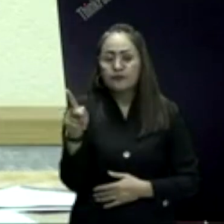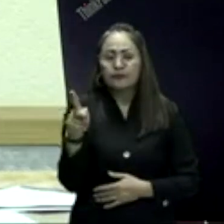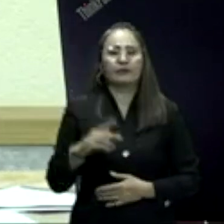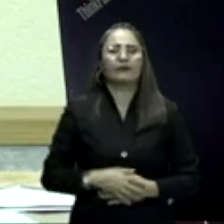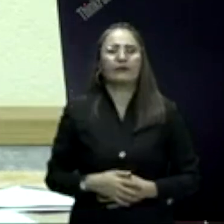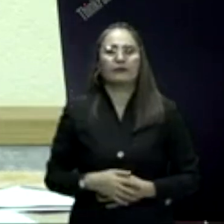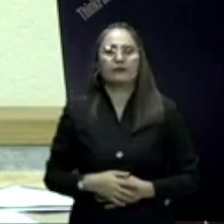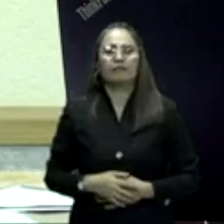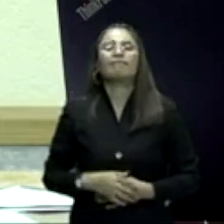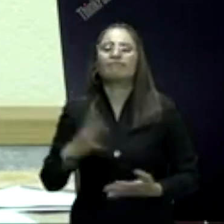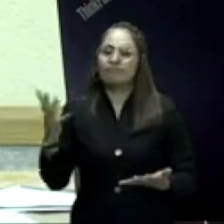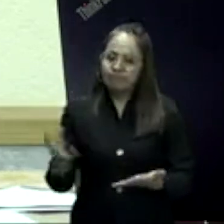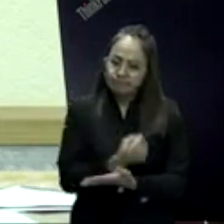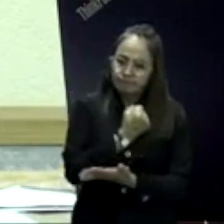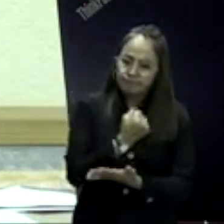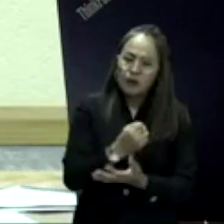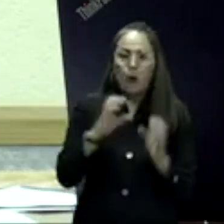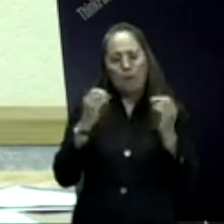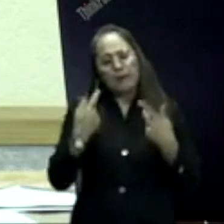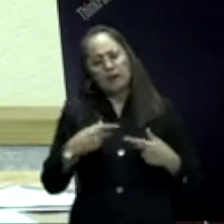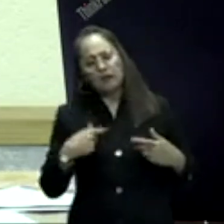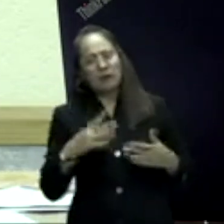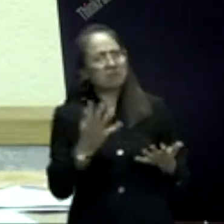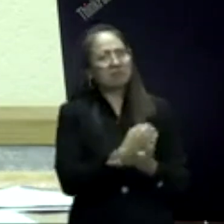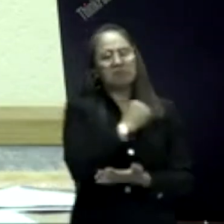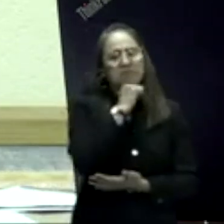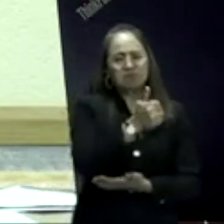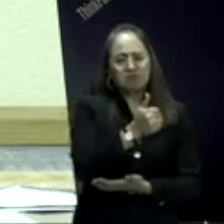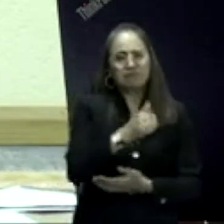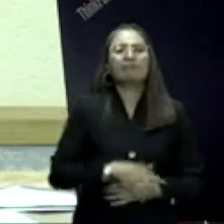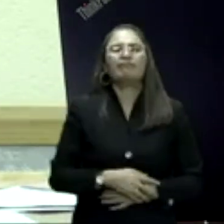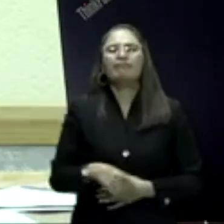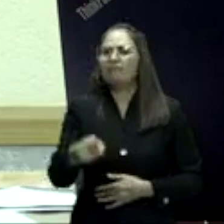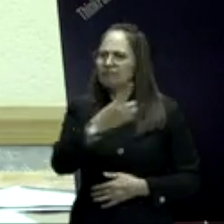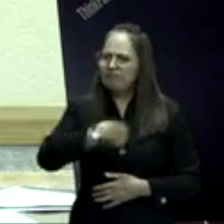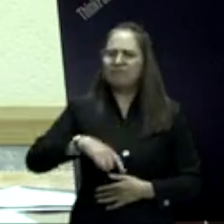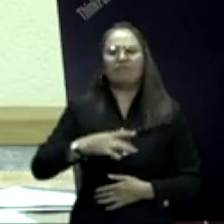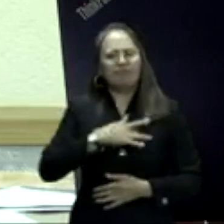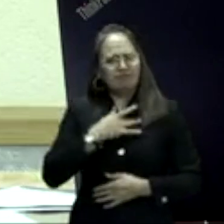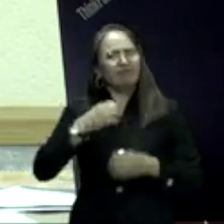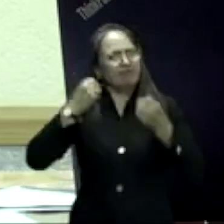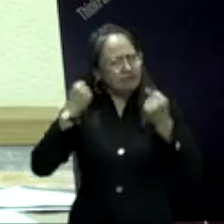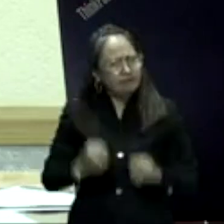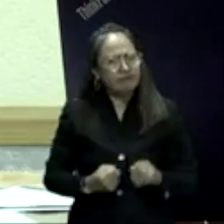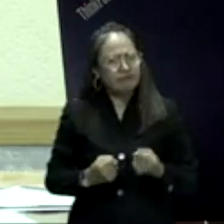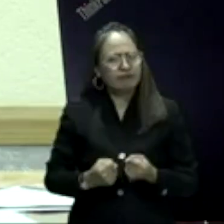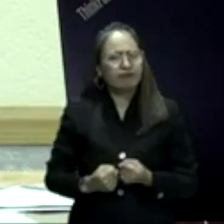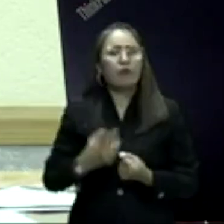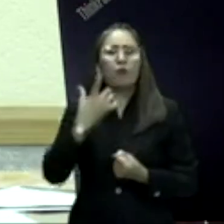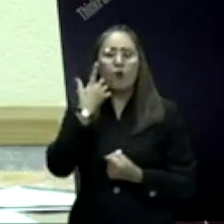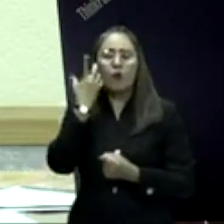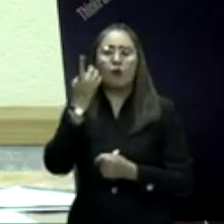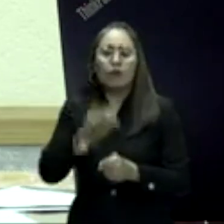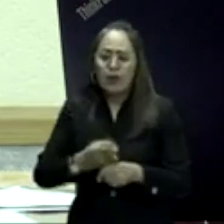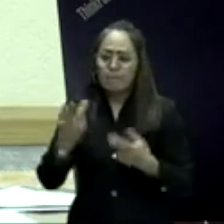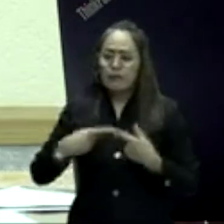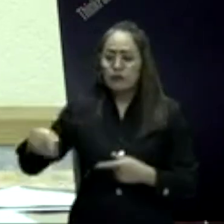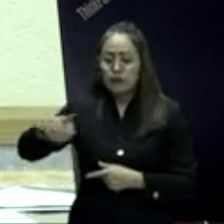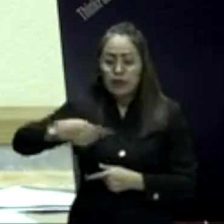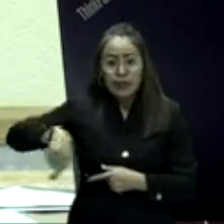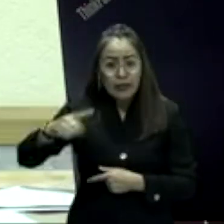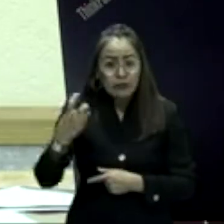Todos, ganadores y perdedores, han tenido garantía absoluta de que la voluntad ciudadana se